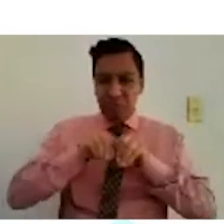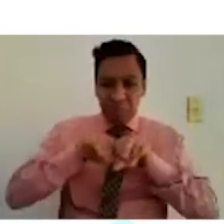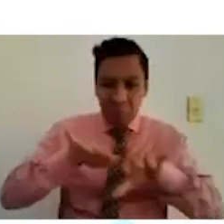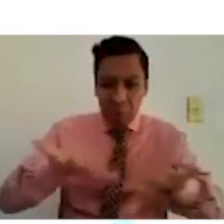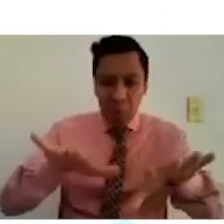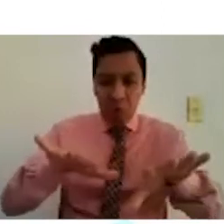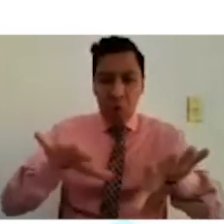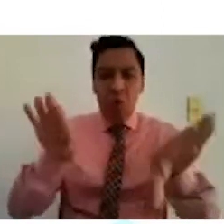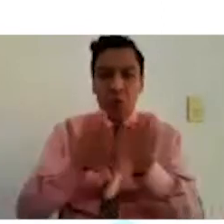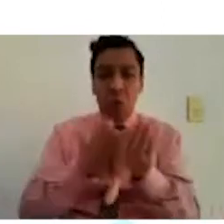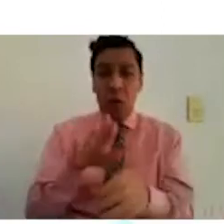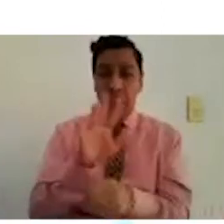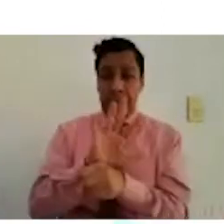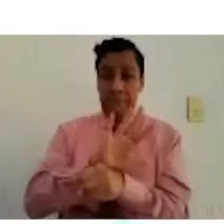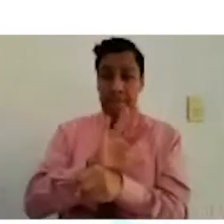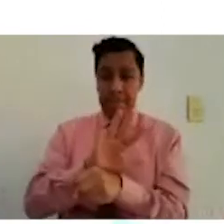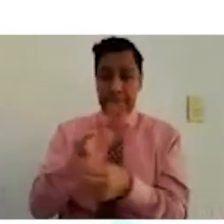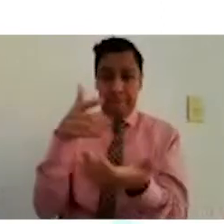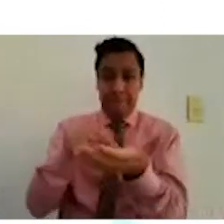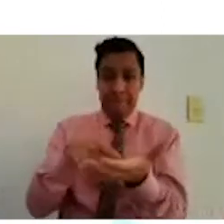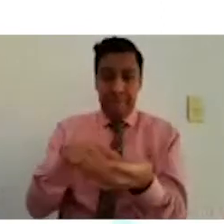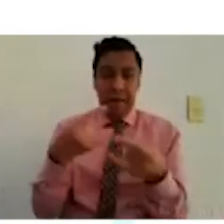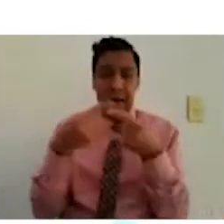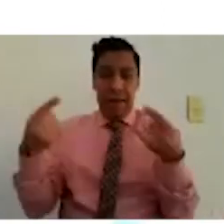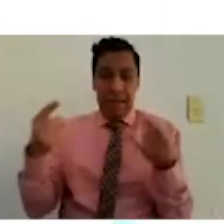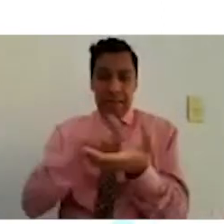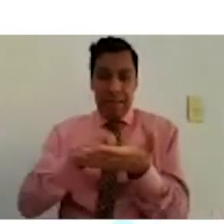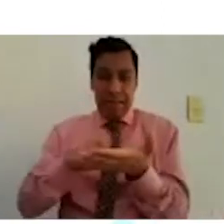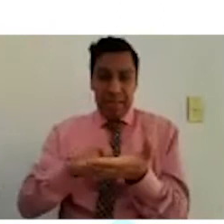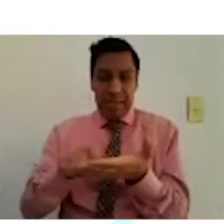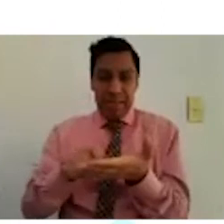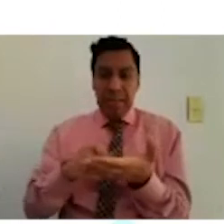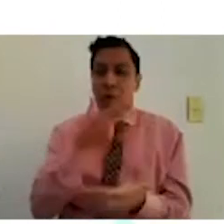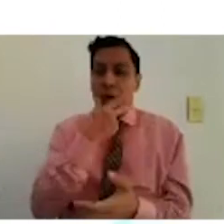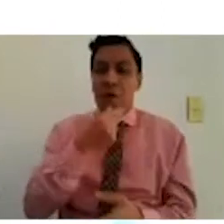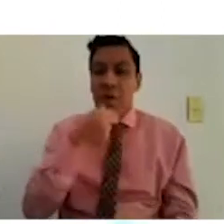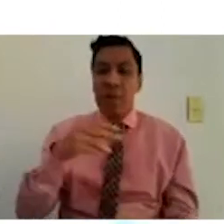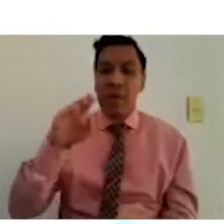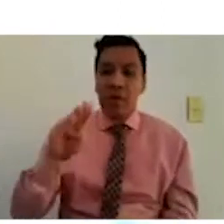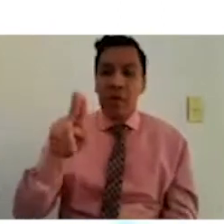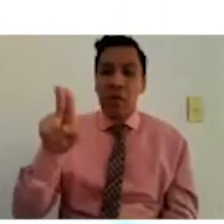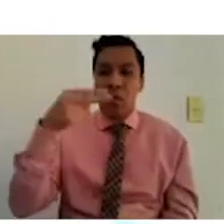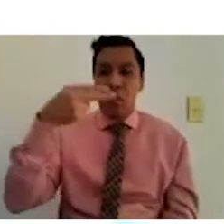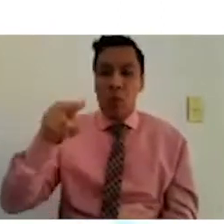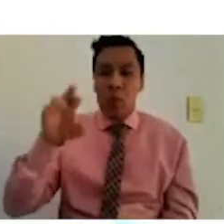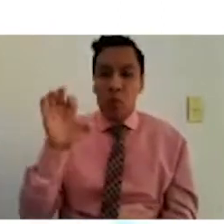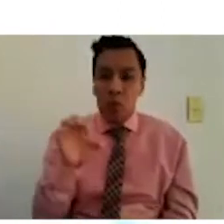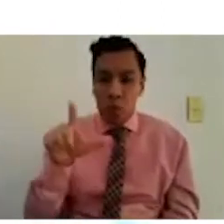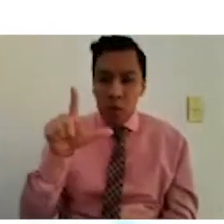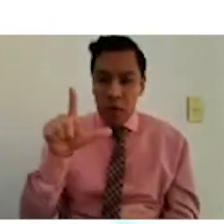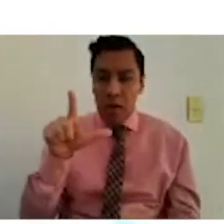de enfermedad y muerte recuerda lo que el propio Buñuel vivió durante la epidemia de la gripe española